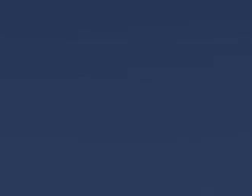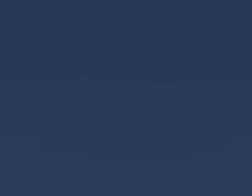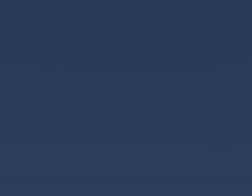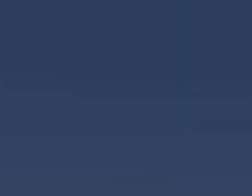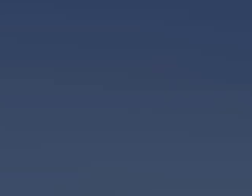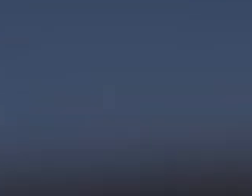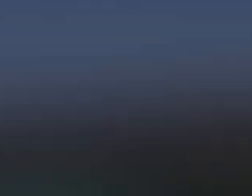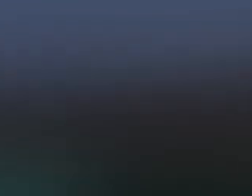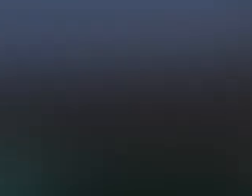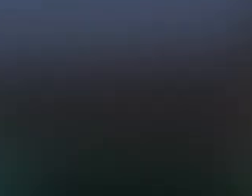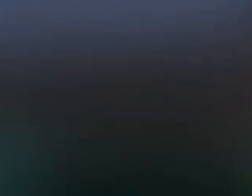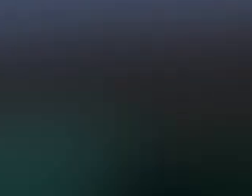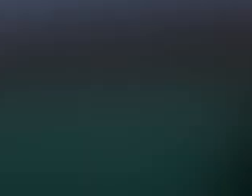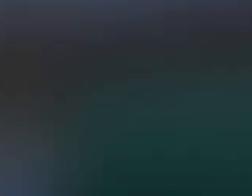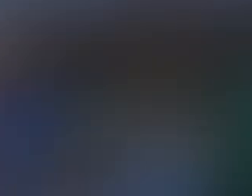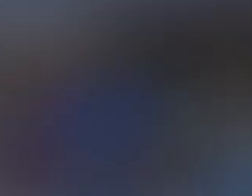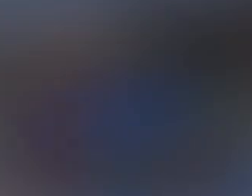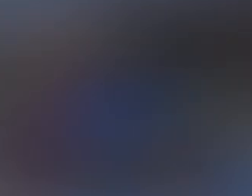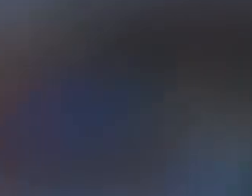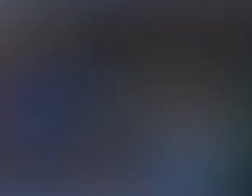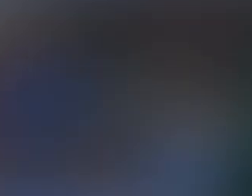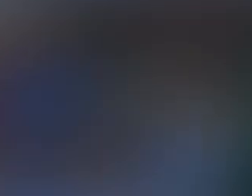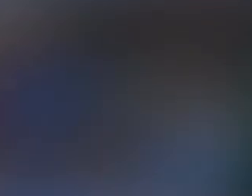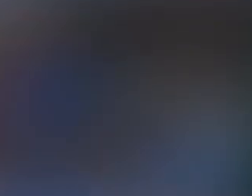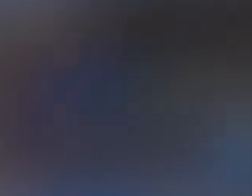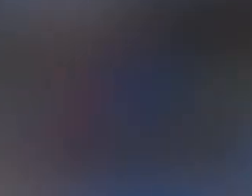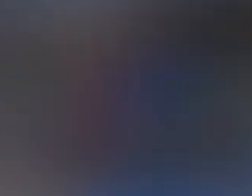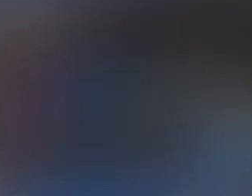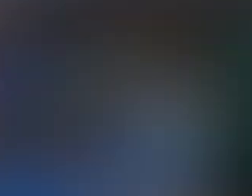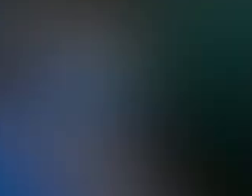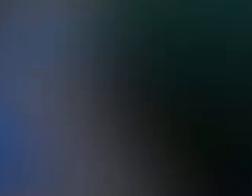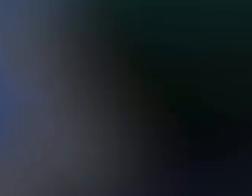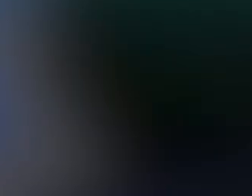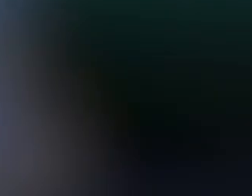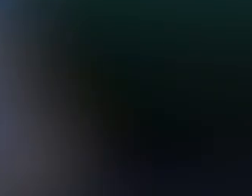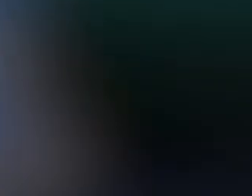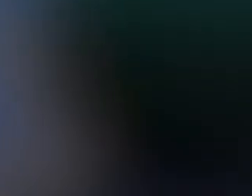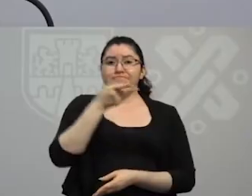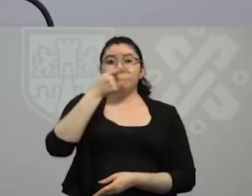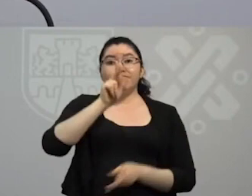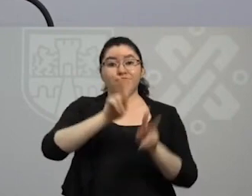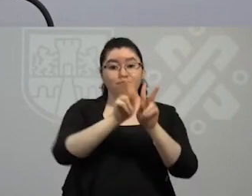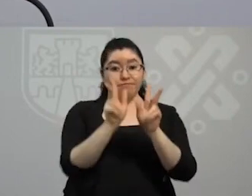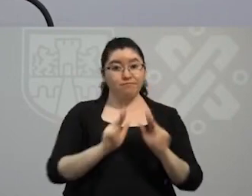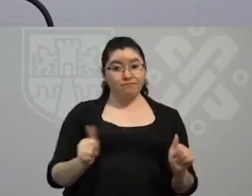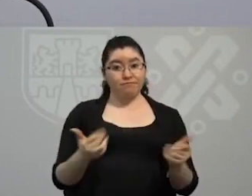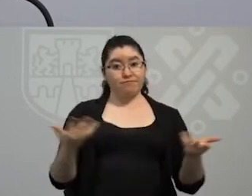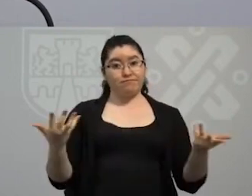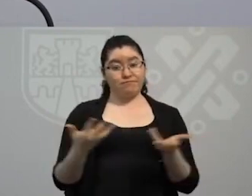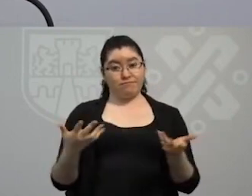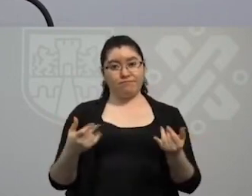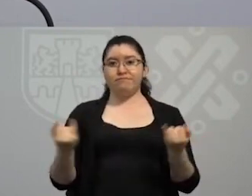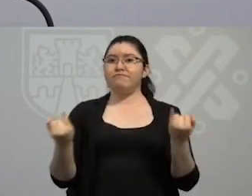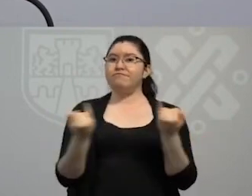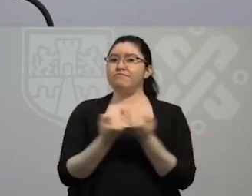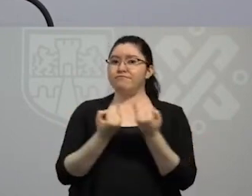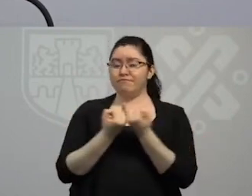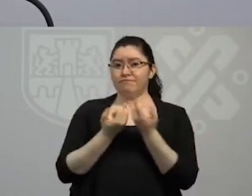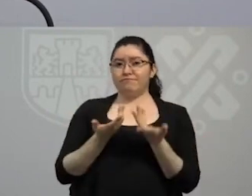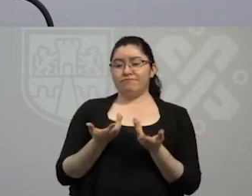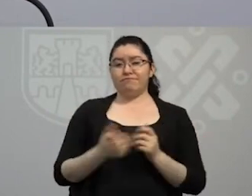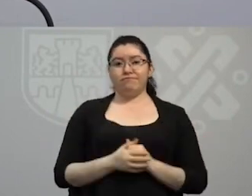tiendas de campaña que tienen antes de colocar más o aclaren si se trata de un performance. Y pues sí,